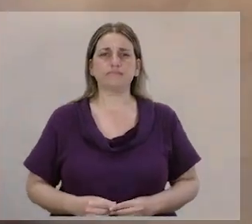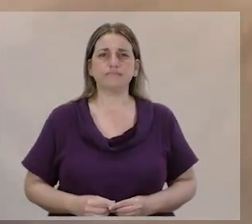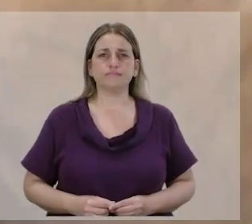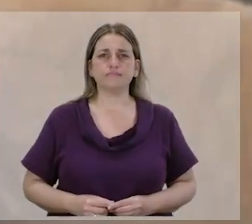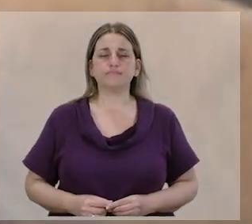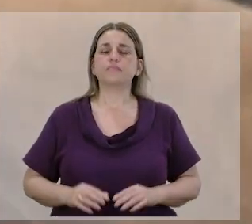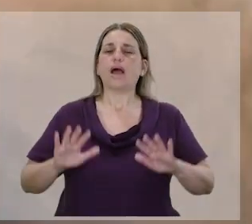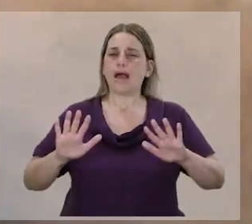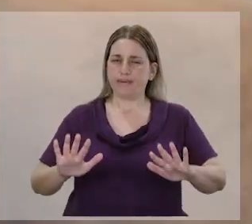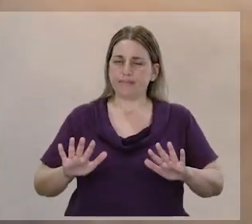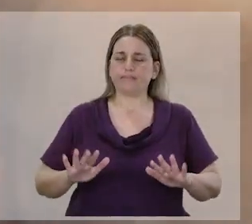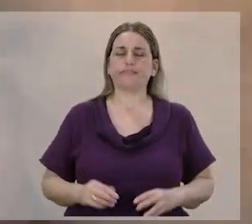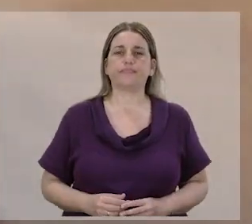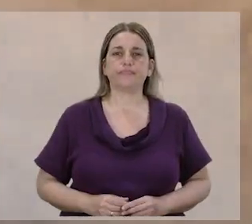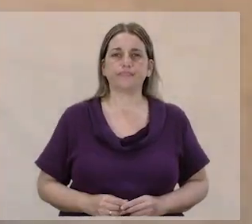tema.